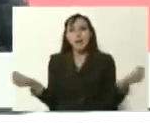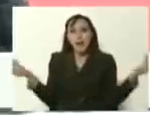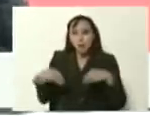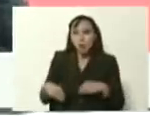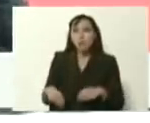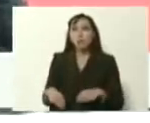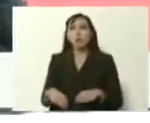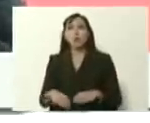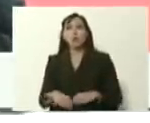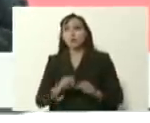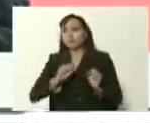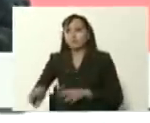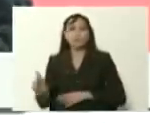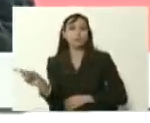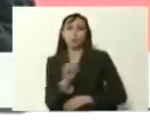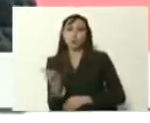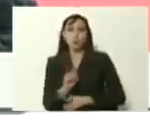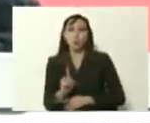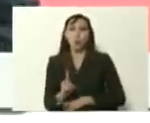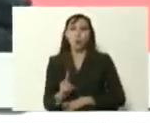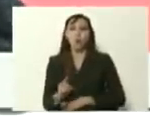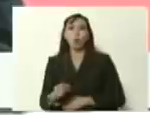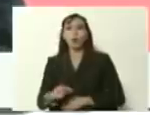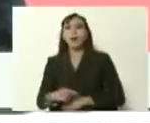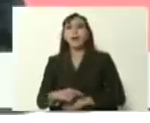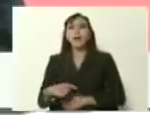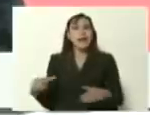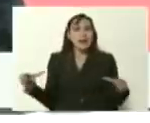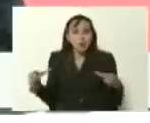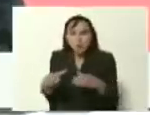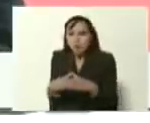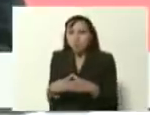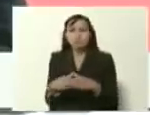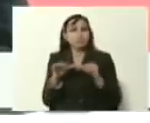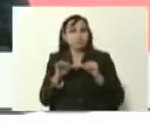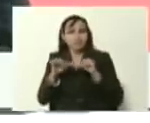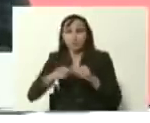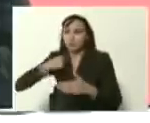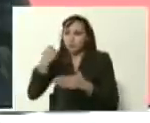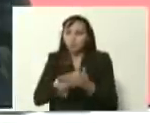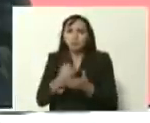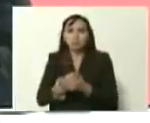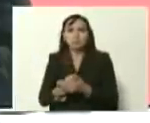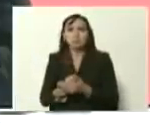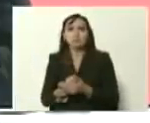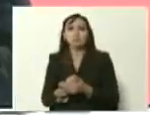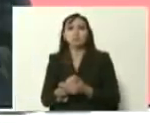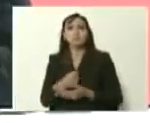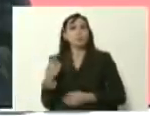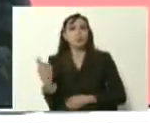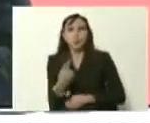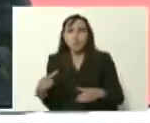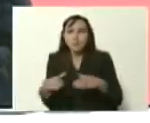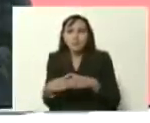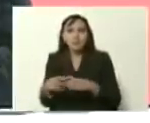día de hoy. Que no sea solamente esta reunión, que no sea solamente una